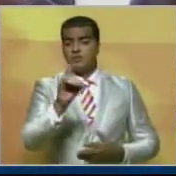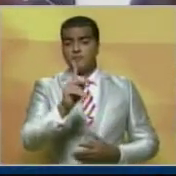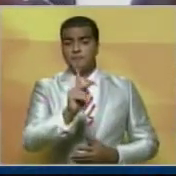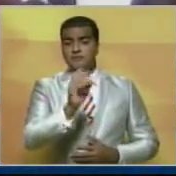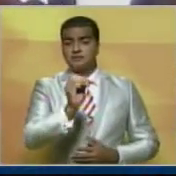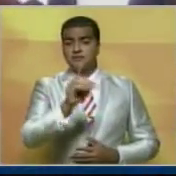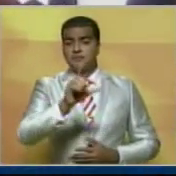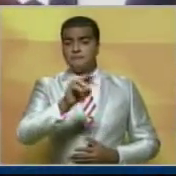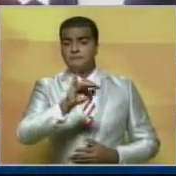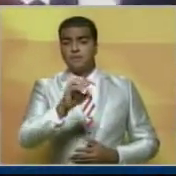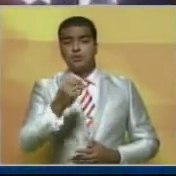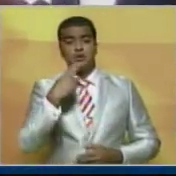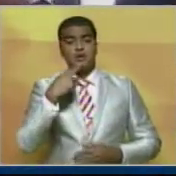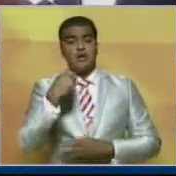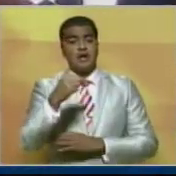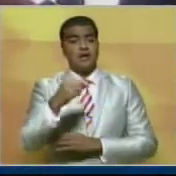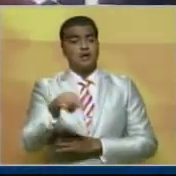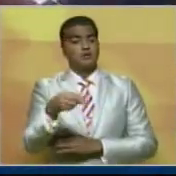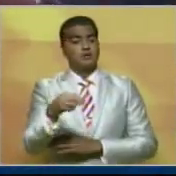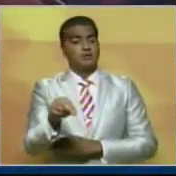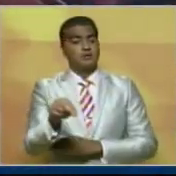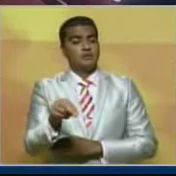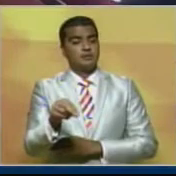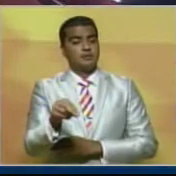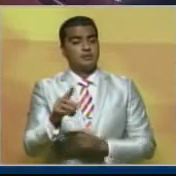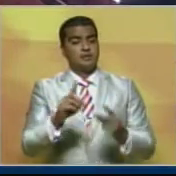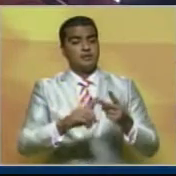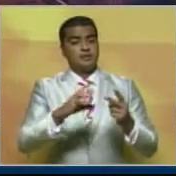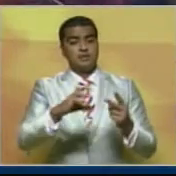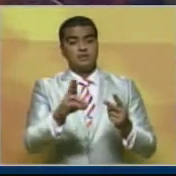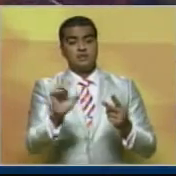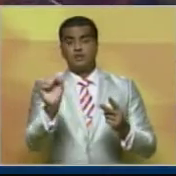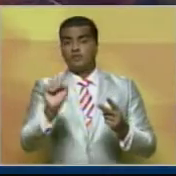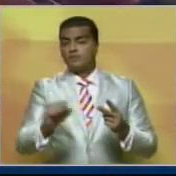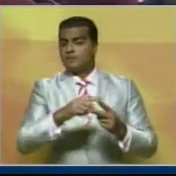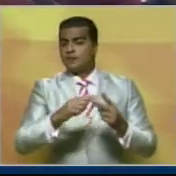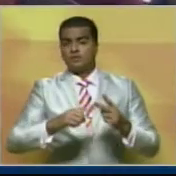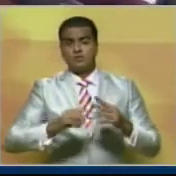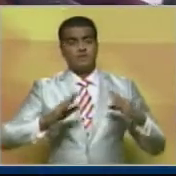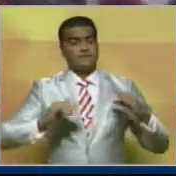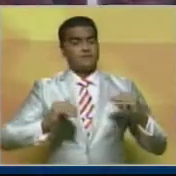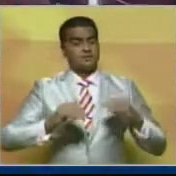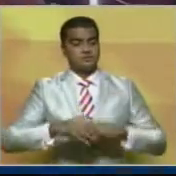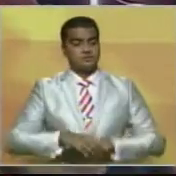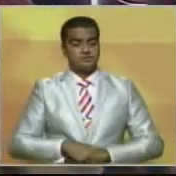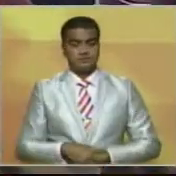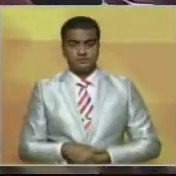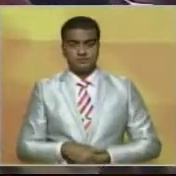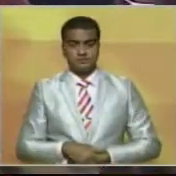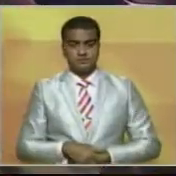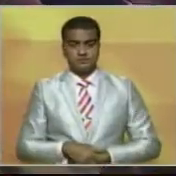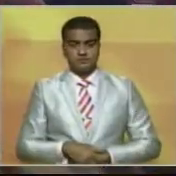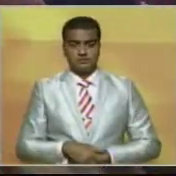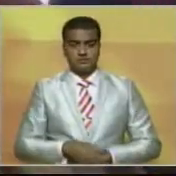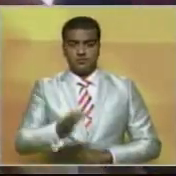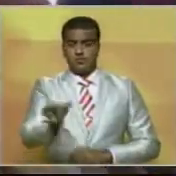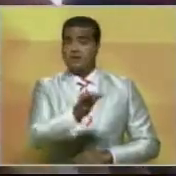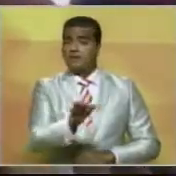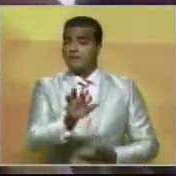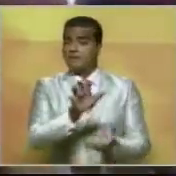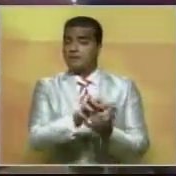Polonia en noviembre, Polonia y Checoslovaquia, para todo lo que es la temporada de invierno. Sobre la isla de Margarita en